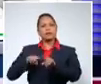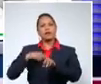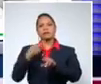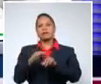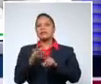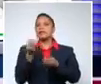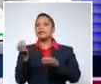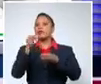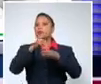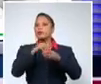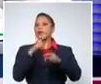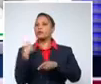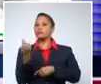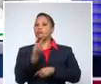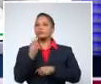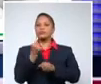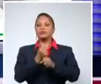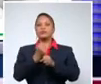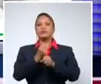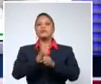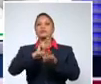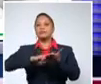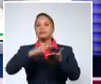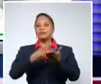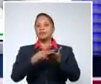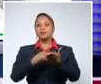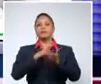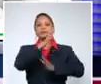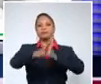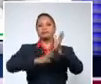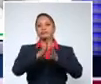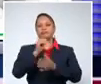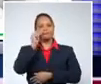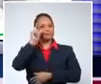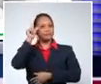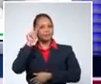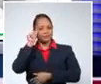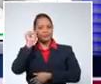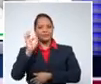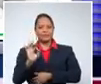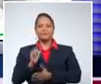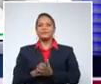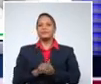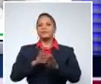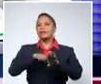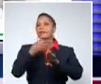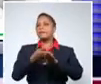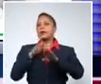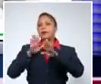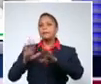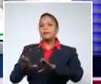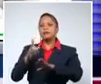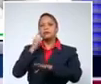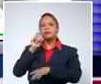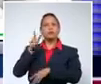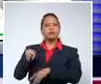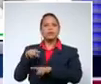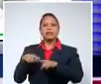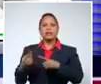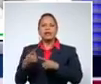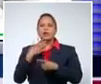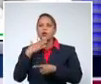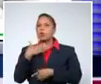nuestra transmisión la intérprete de lengua de señas Marilei Misrepilado. Tras la pausa revisamos el contexto